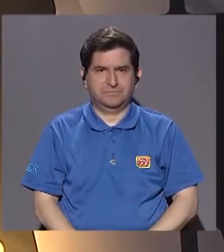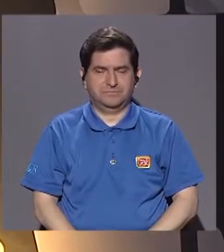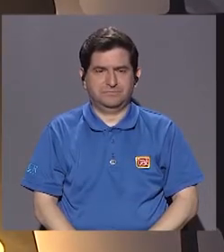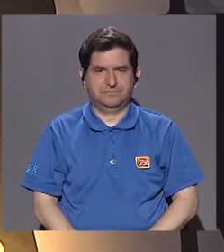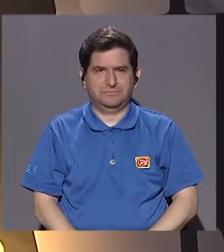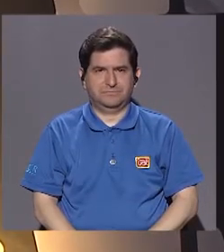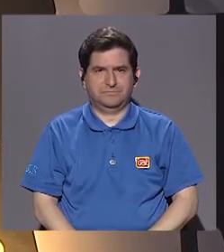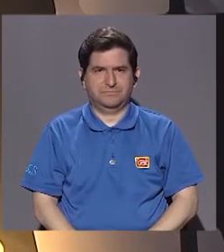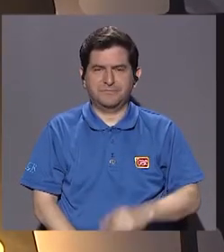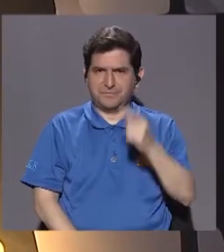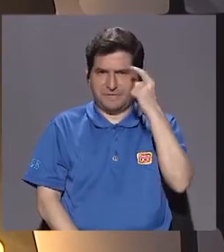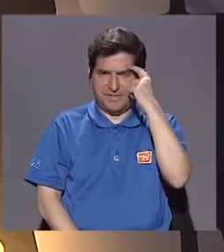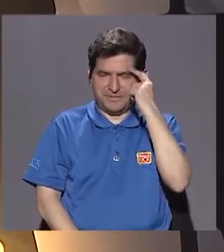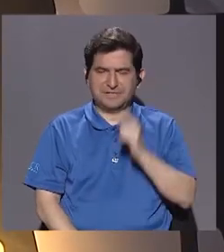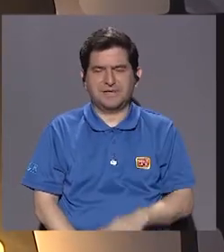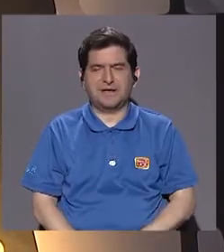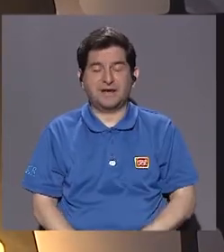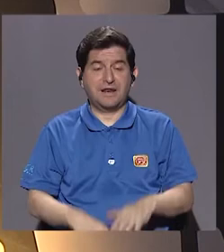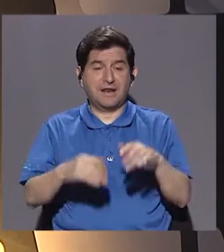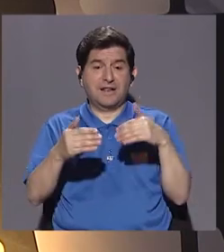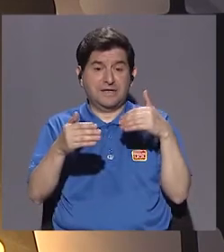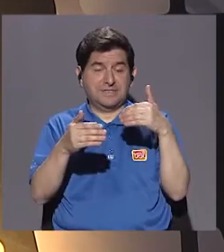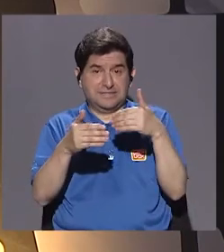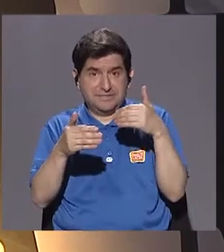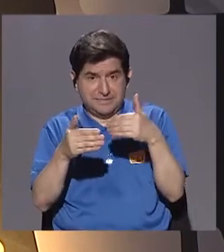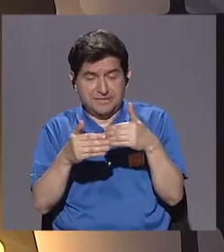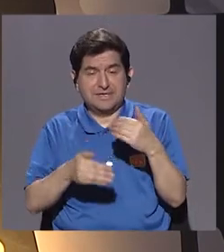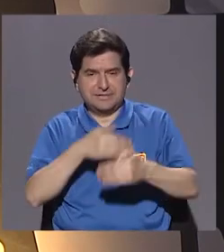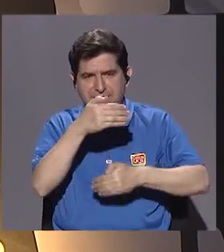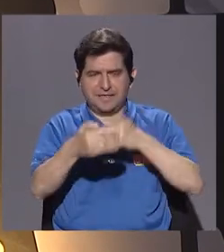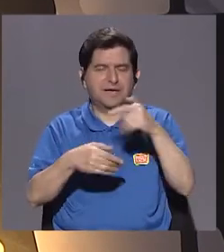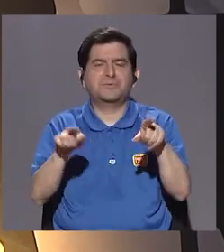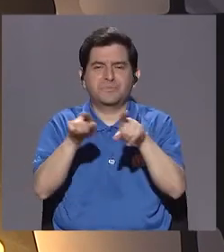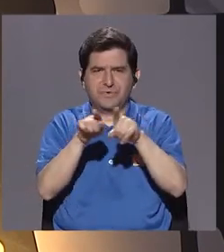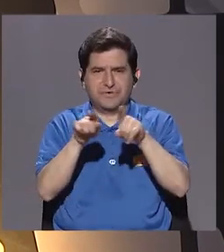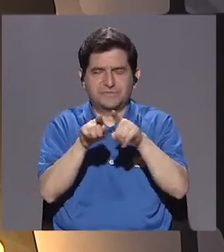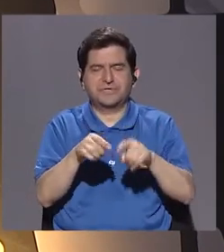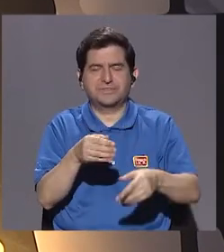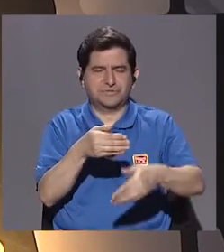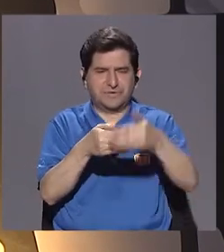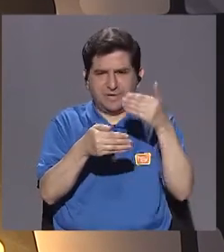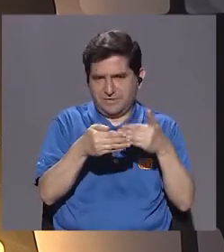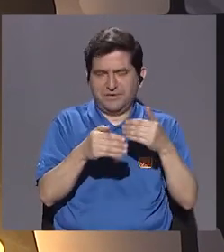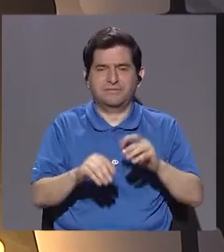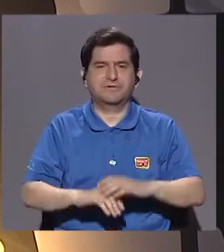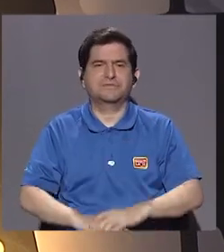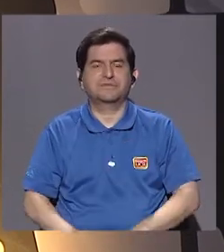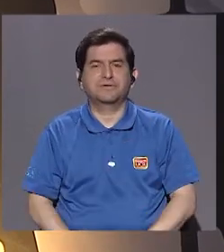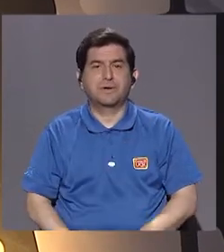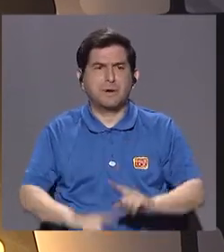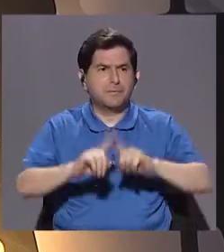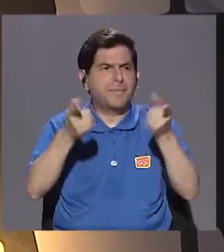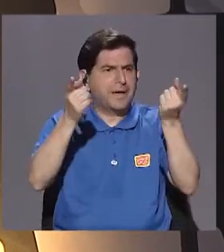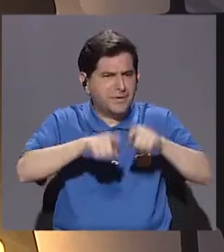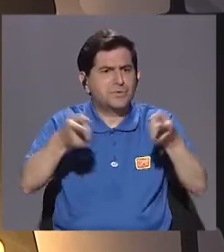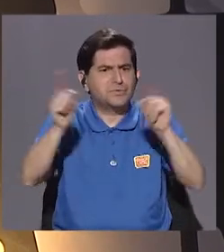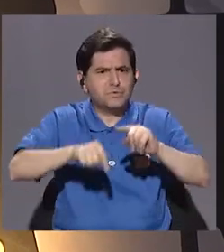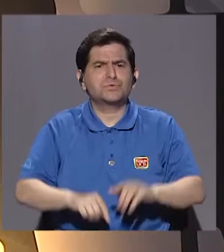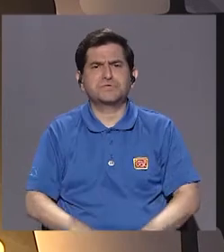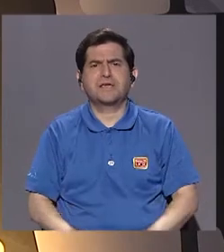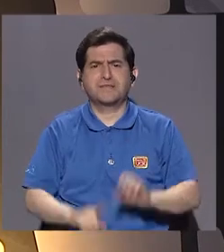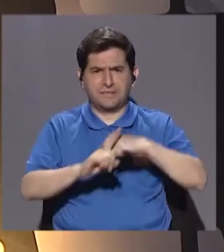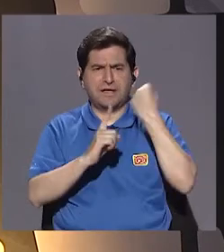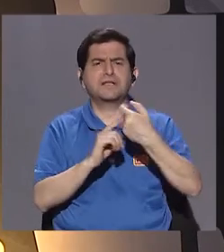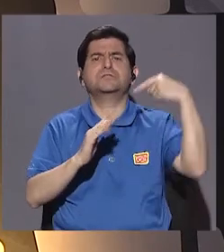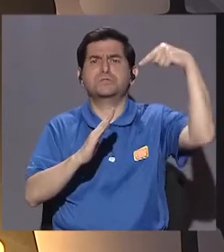anteriores los anteriores porque ahorita todavía están en ese proceso en el último se han presentado casos y